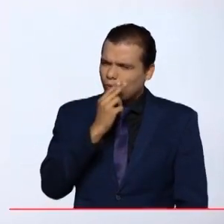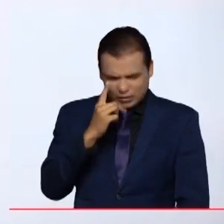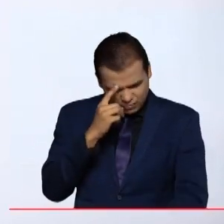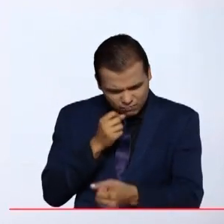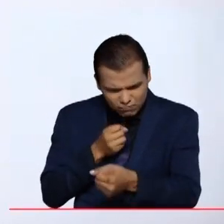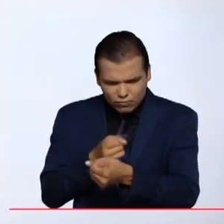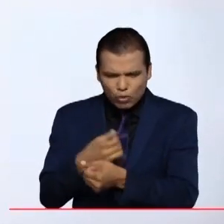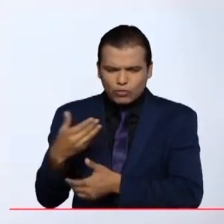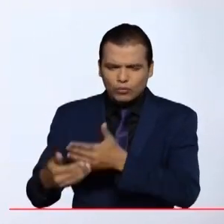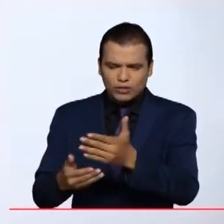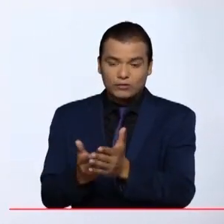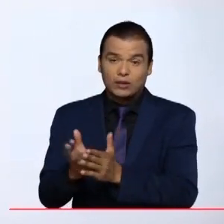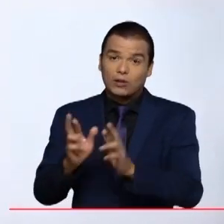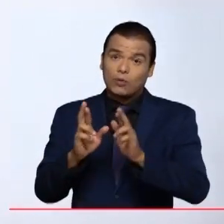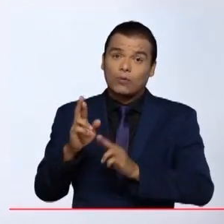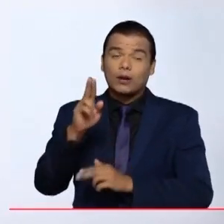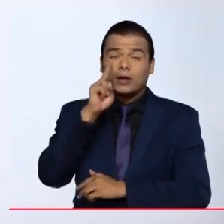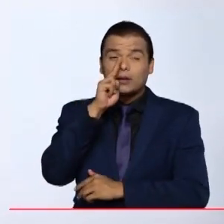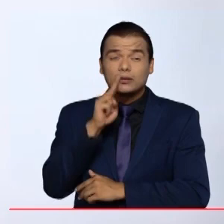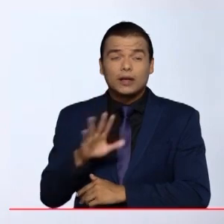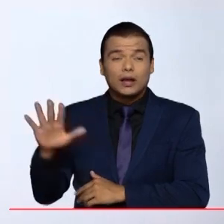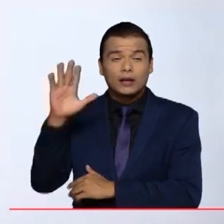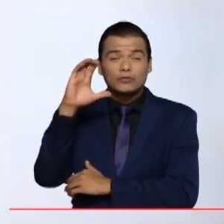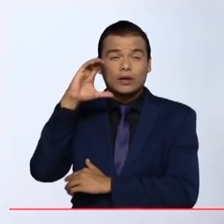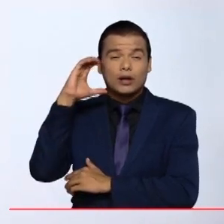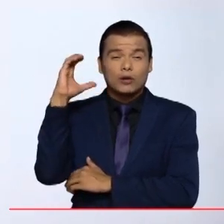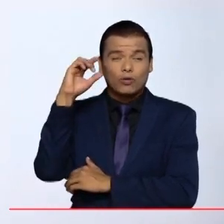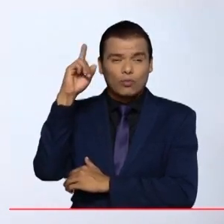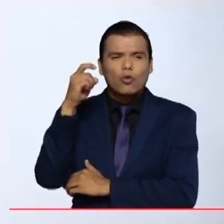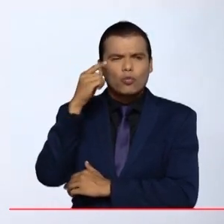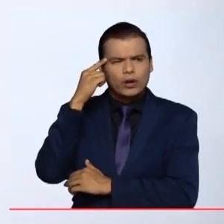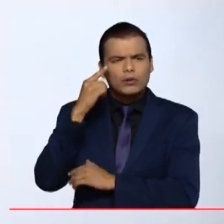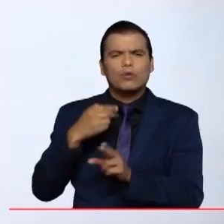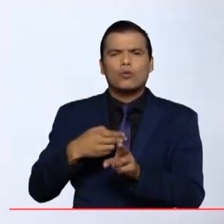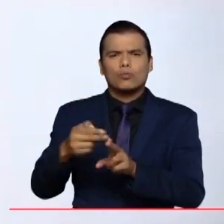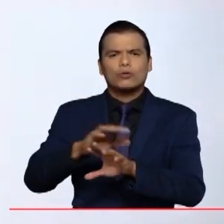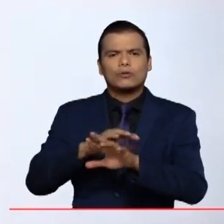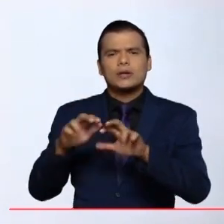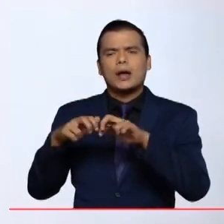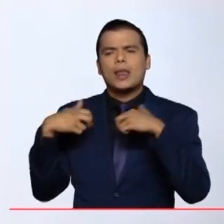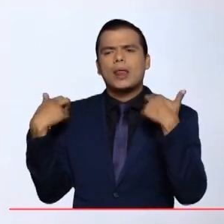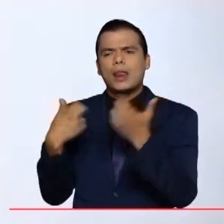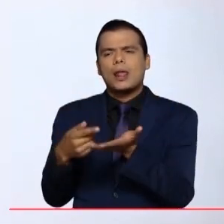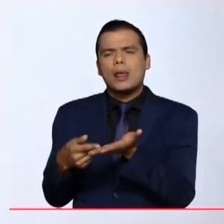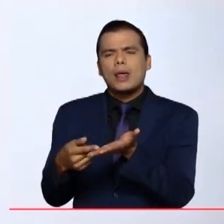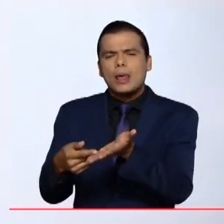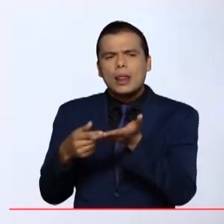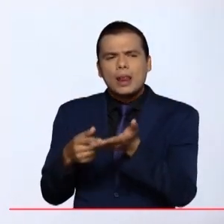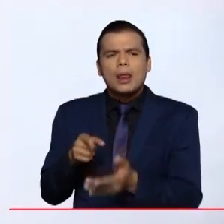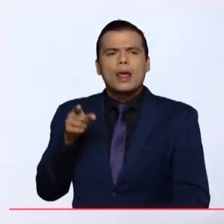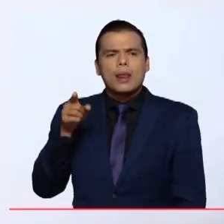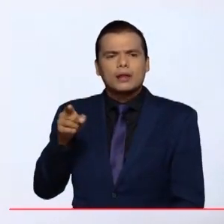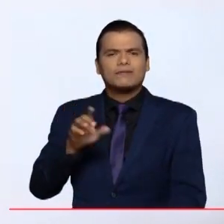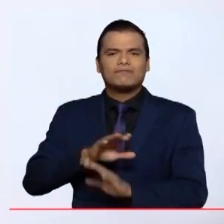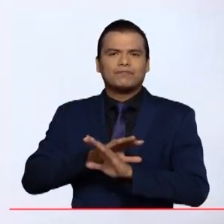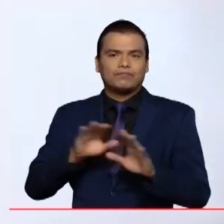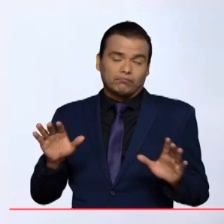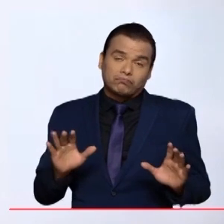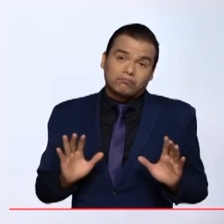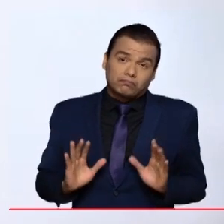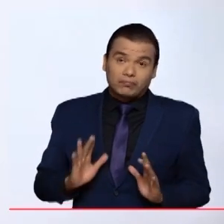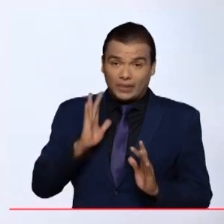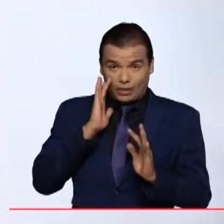el gobierno nacional muy rápido pueda ya sentarse en las mesas de negociación en temas